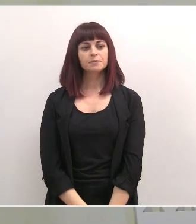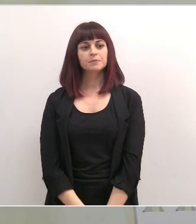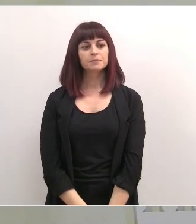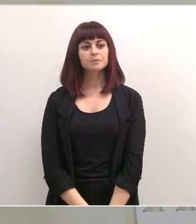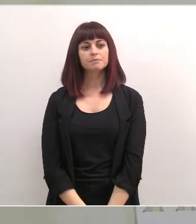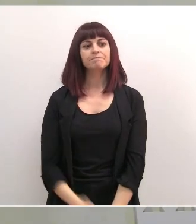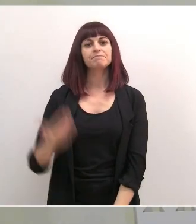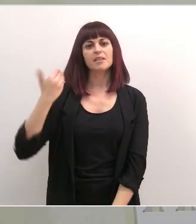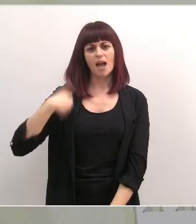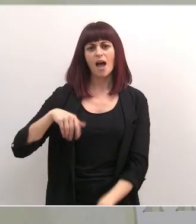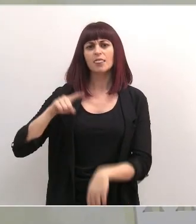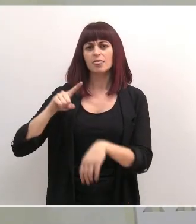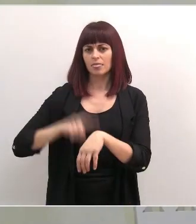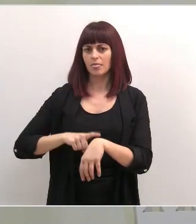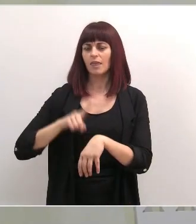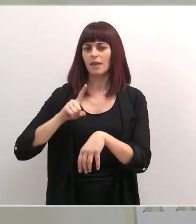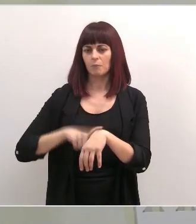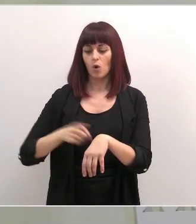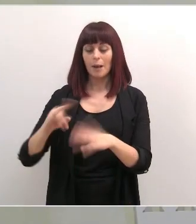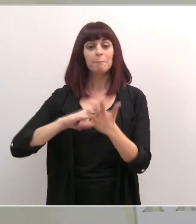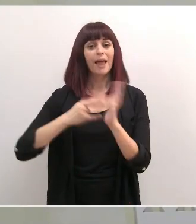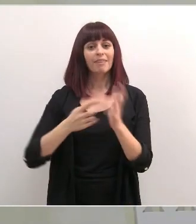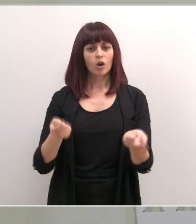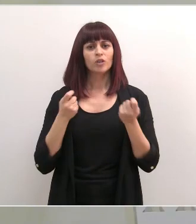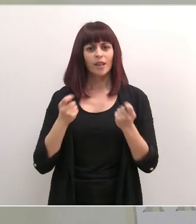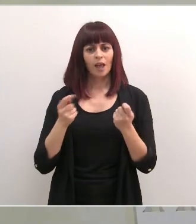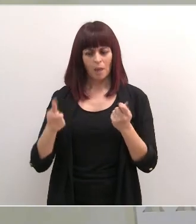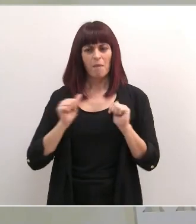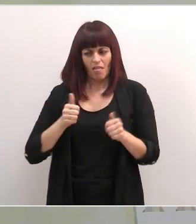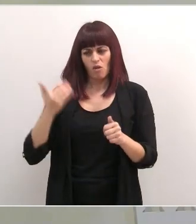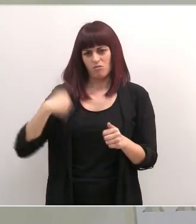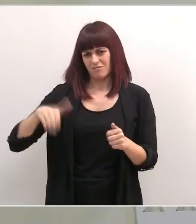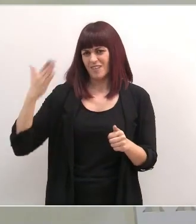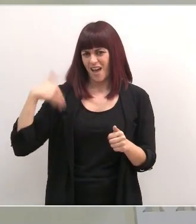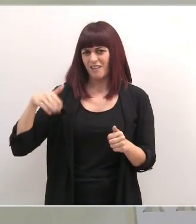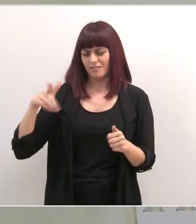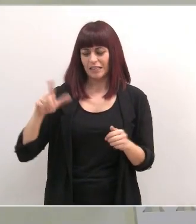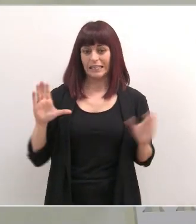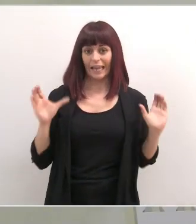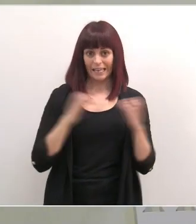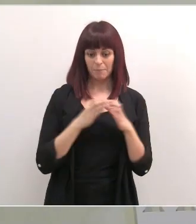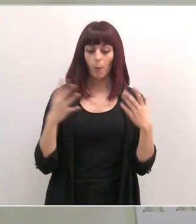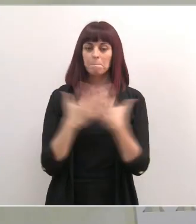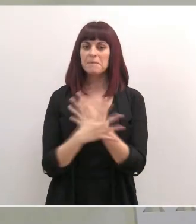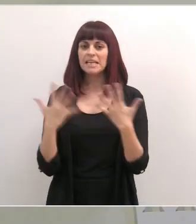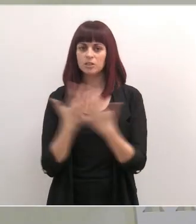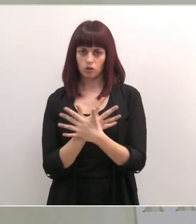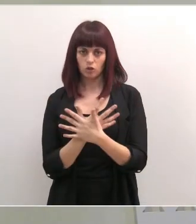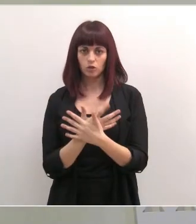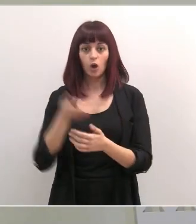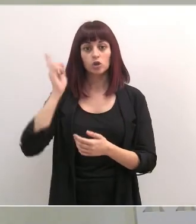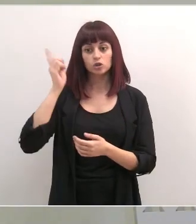llevamos ya tiempo. El plan de contingencia está puesto en marcha. Llevamos hace tiempo ya formando equipos mixtos, como saben, no solamente